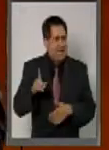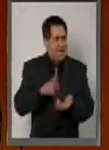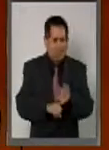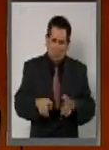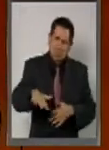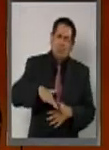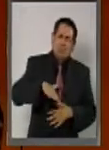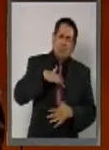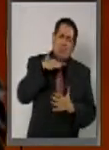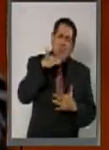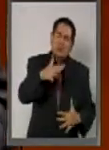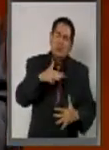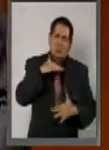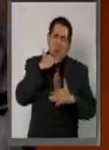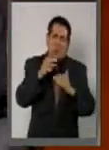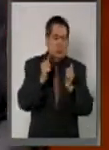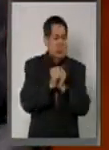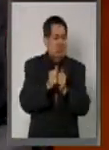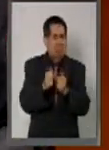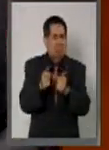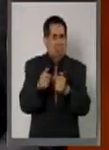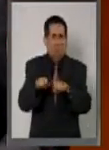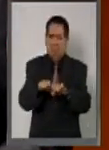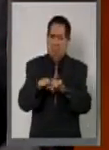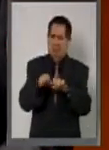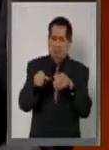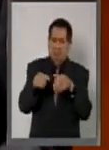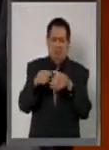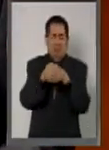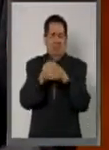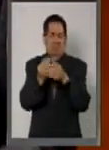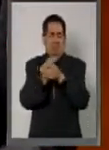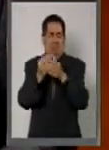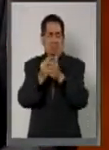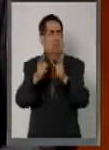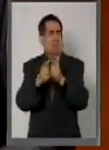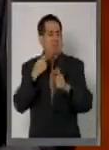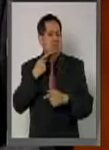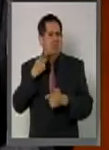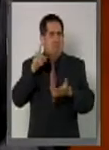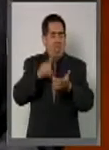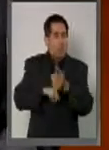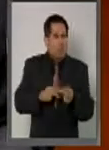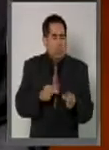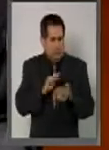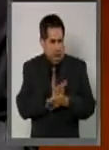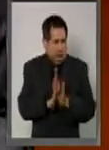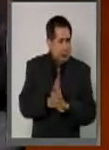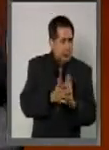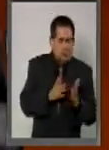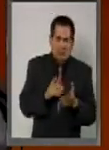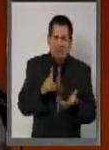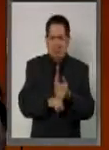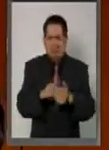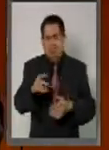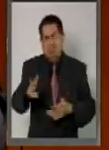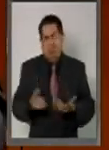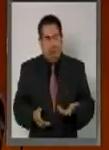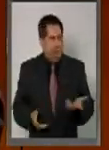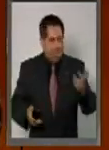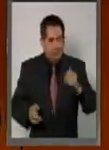corrupción de las élites de los partidos políticos, están en el negocio. Ahora ya dicen